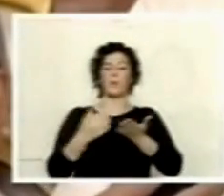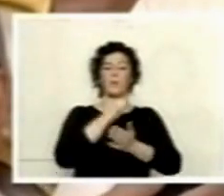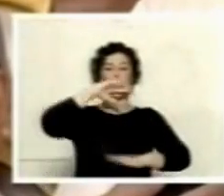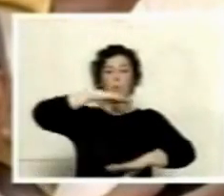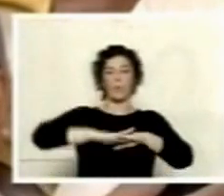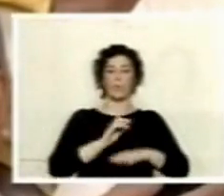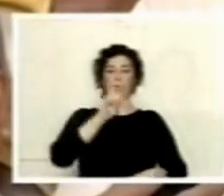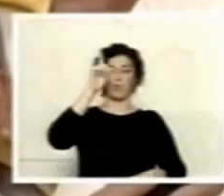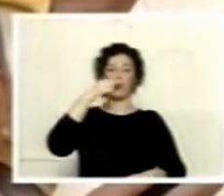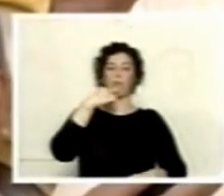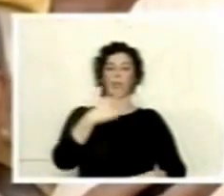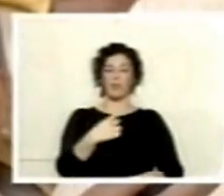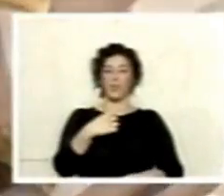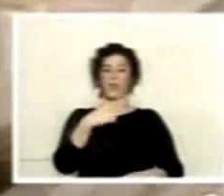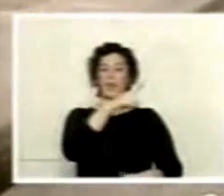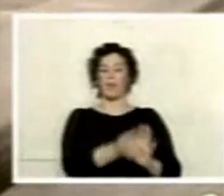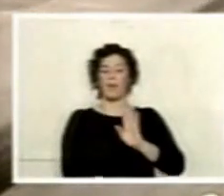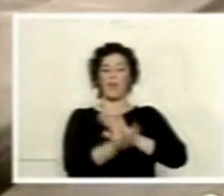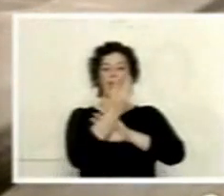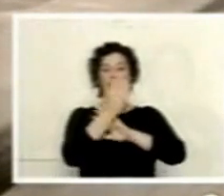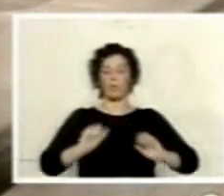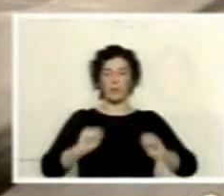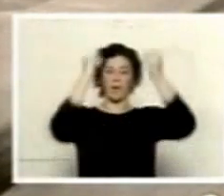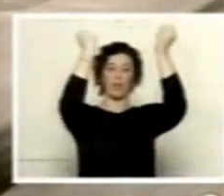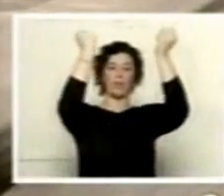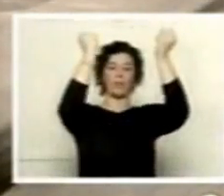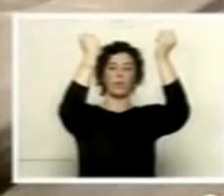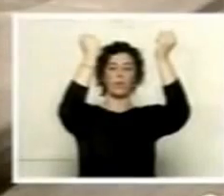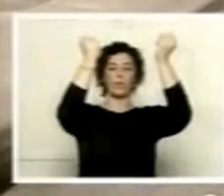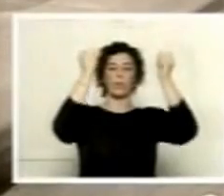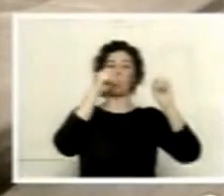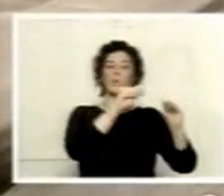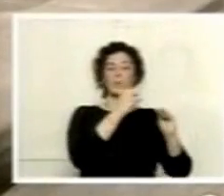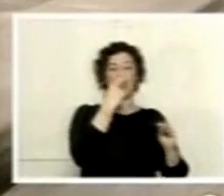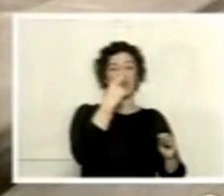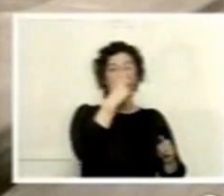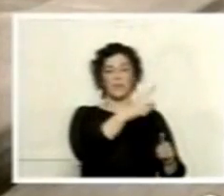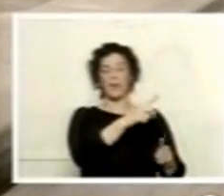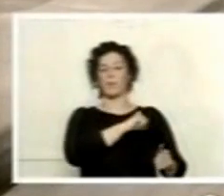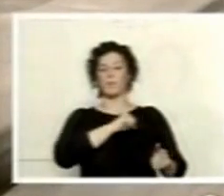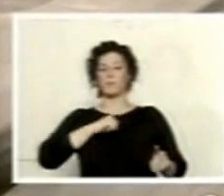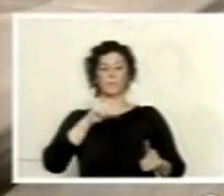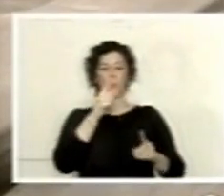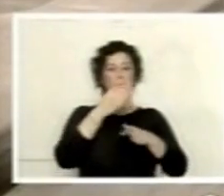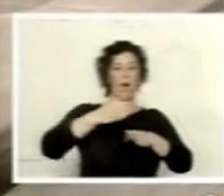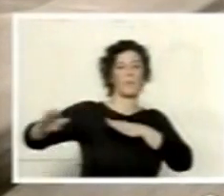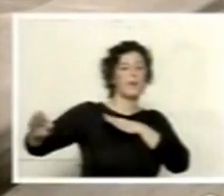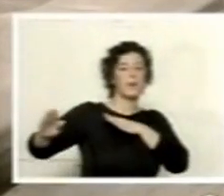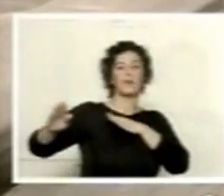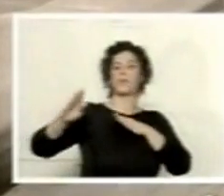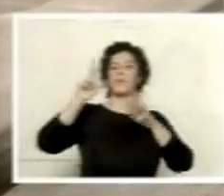de Dios, creador y redentor, por encima de sus intereses particulares, ideológicos o de